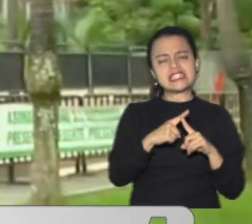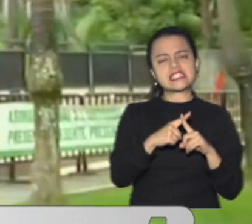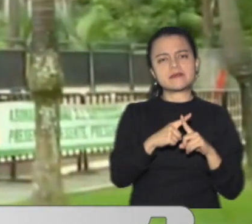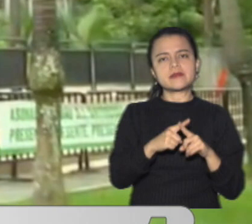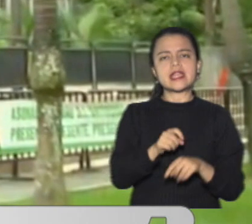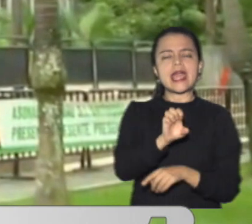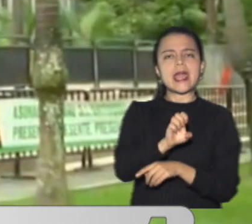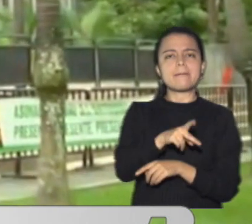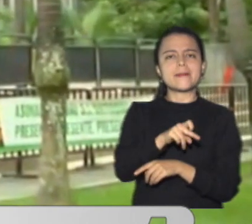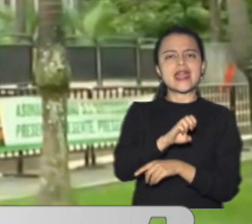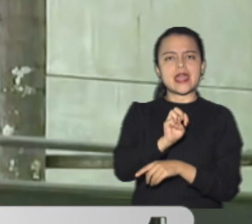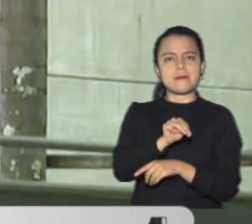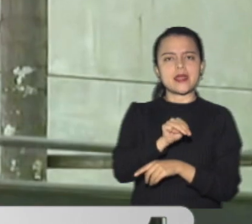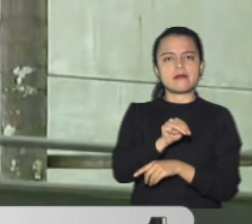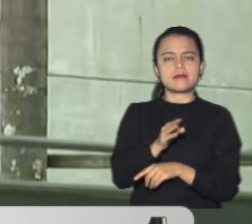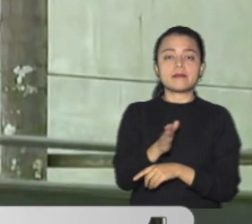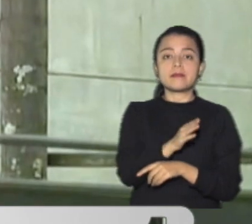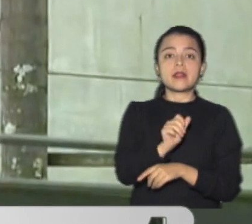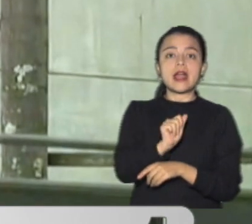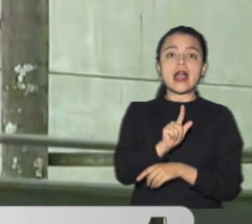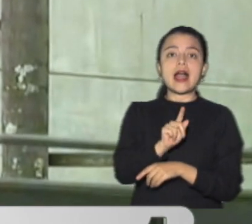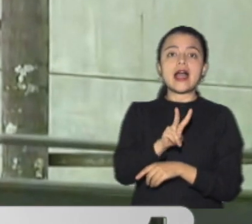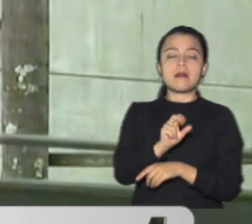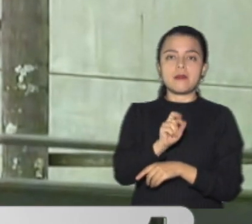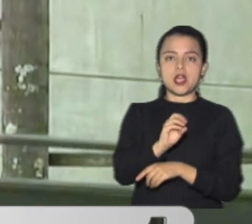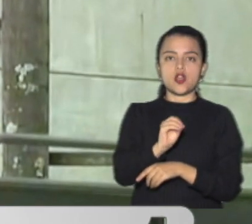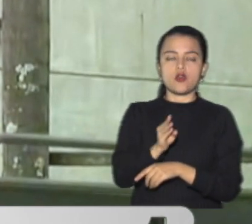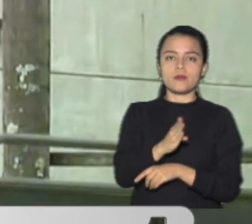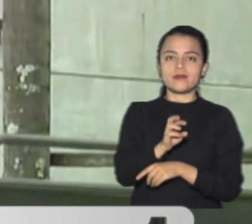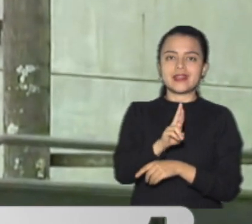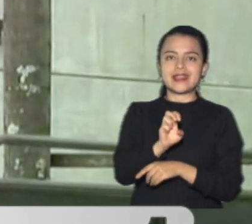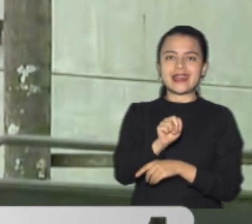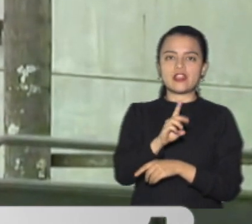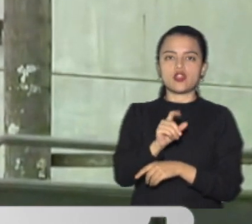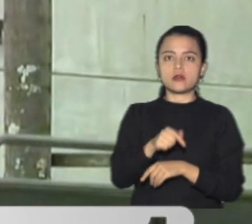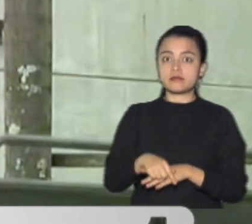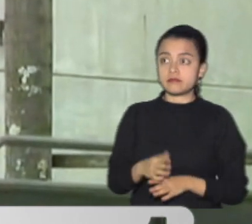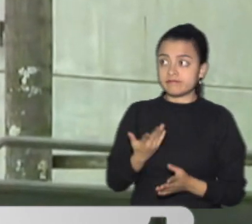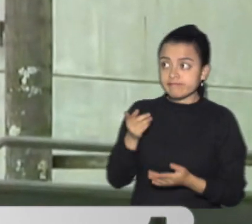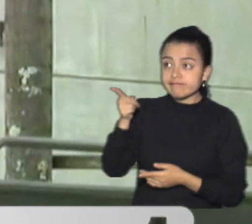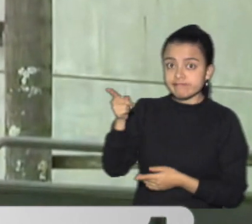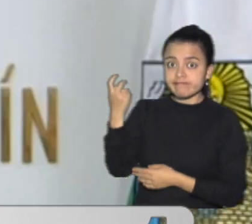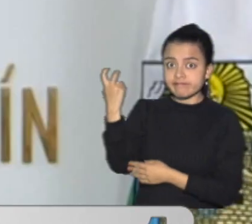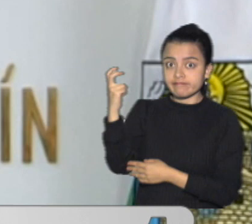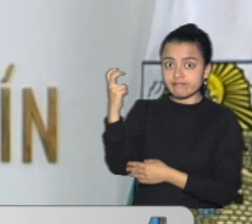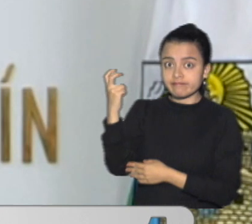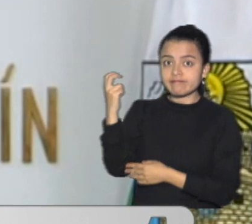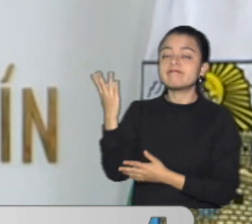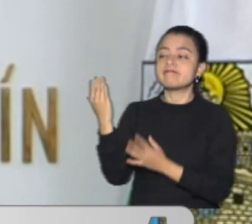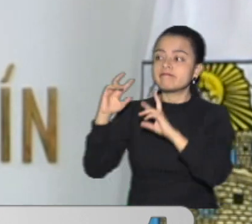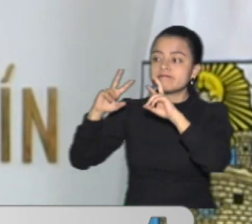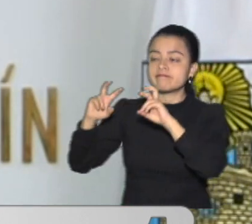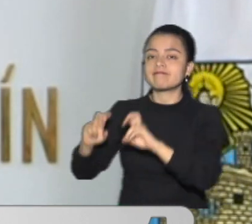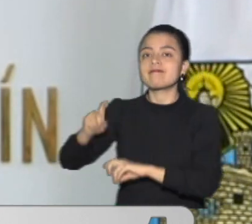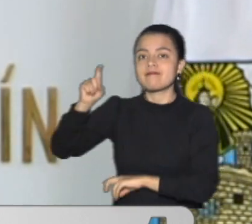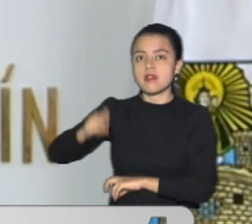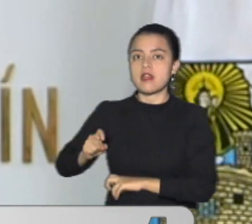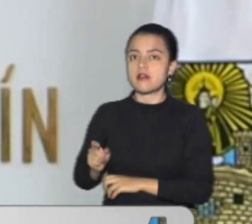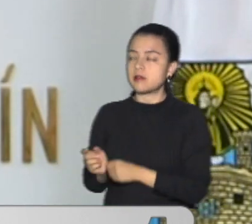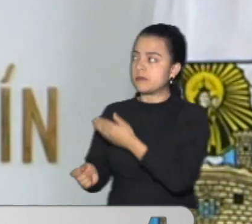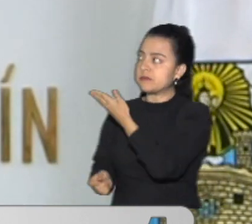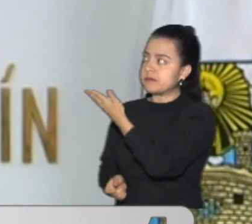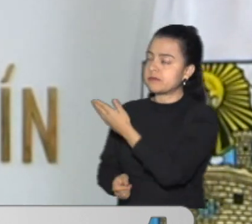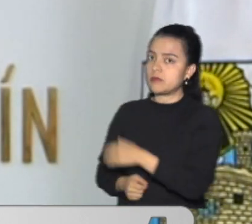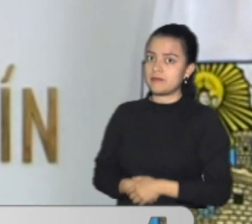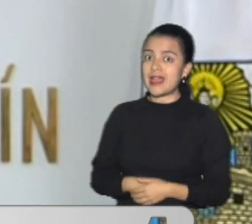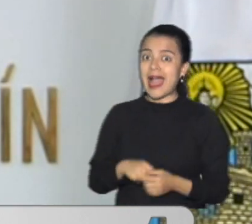fiscal novena delegada ante la Corte Suprema de Justicia compulsó copias ante la Fiscalía de Medellín para que se investigue al alcalde Daniel Quintero y